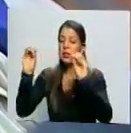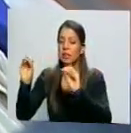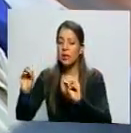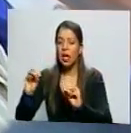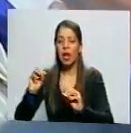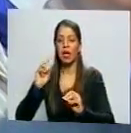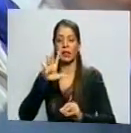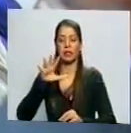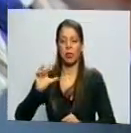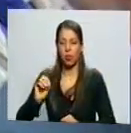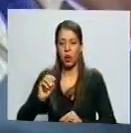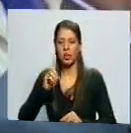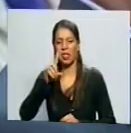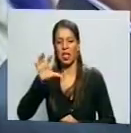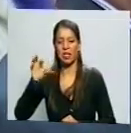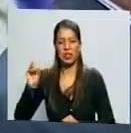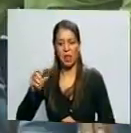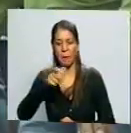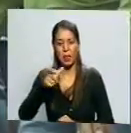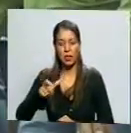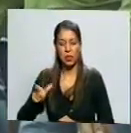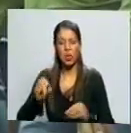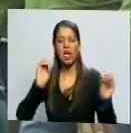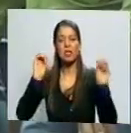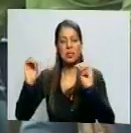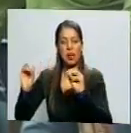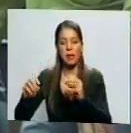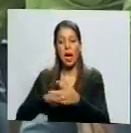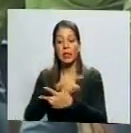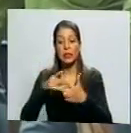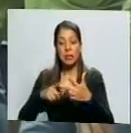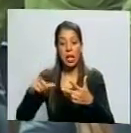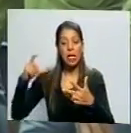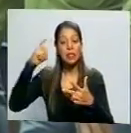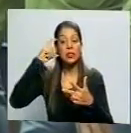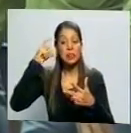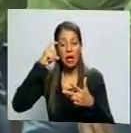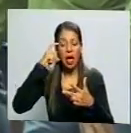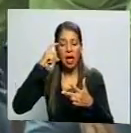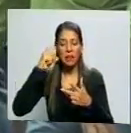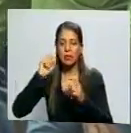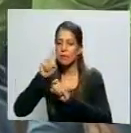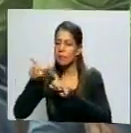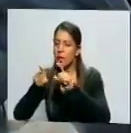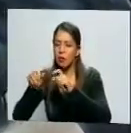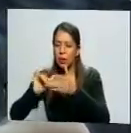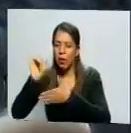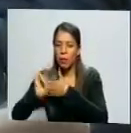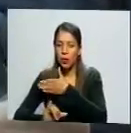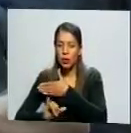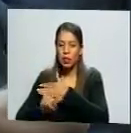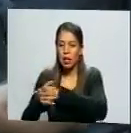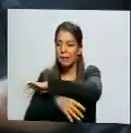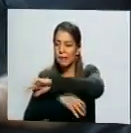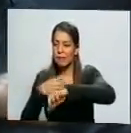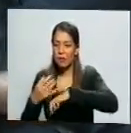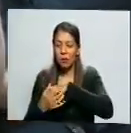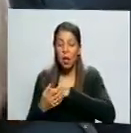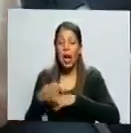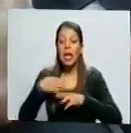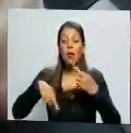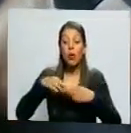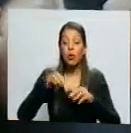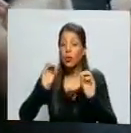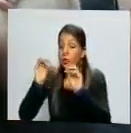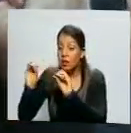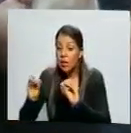100 personas, de a 200 personas. En los tres primeros días de consulta, producto de la credibilidad y la convocatoria revolucionaria